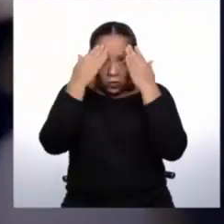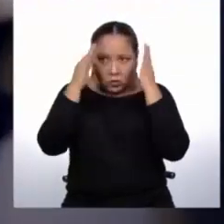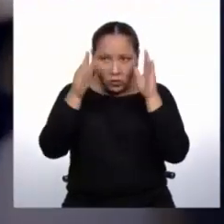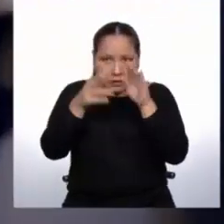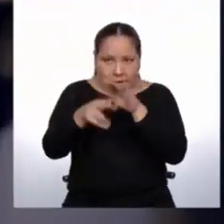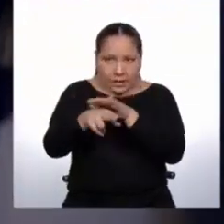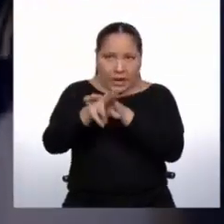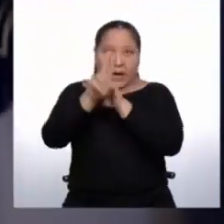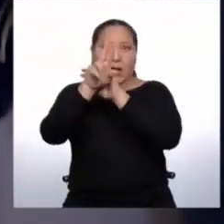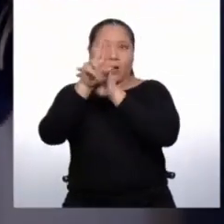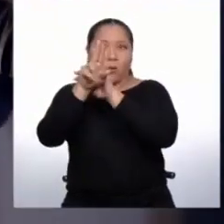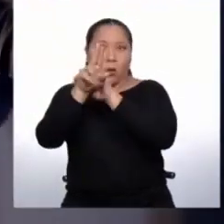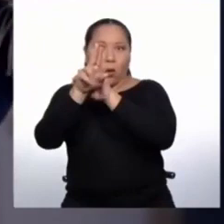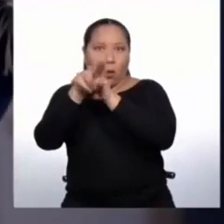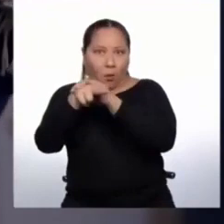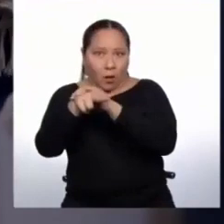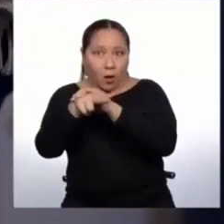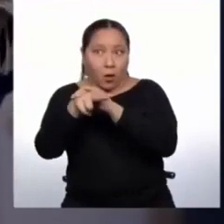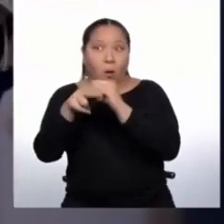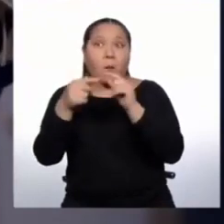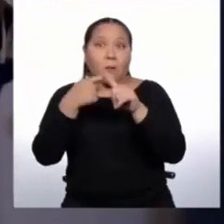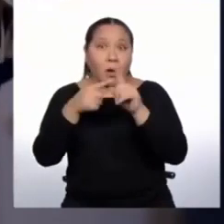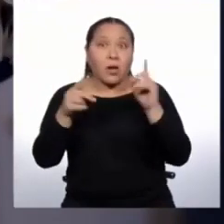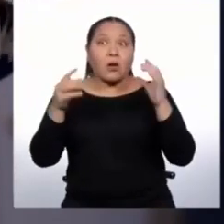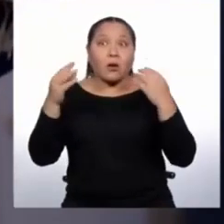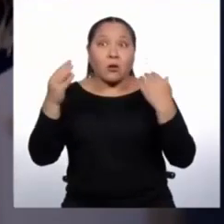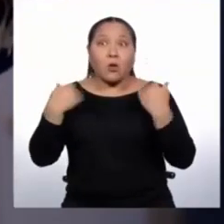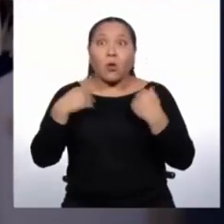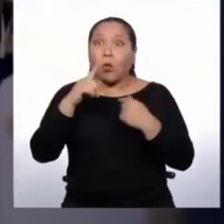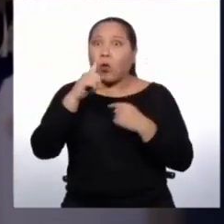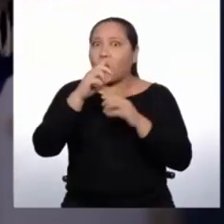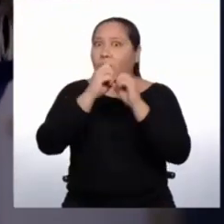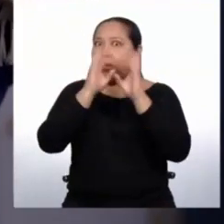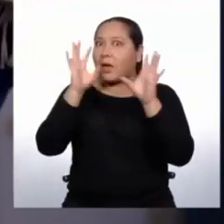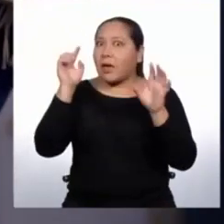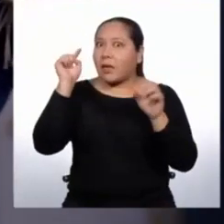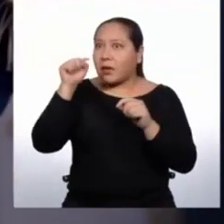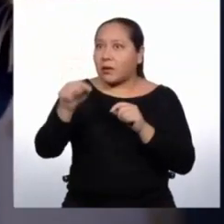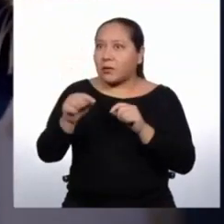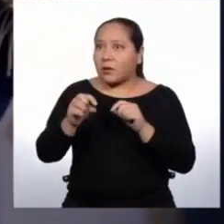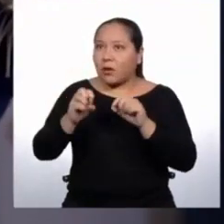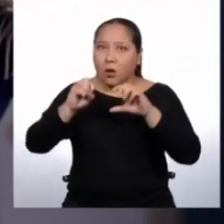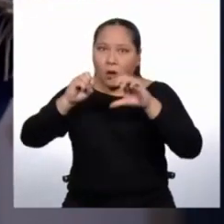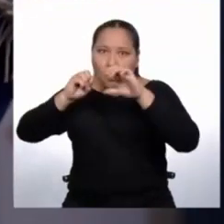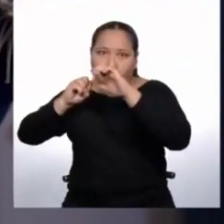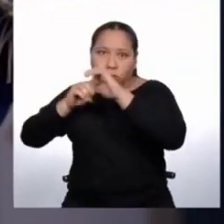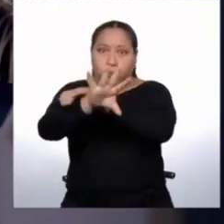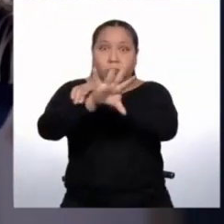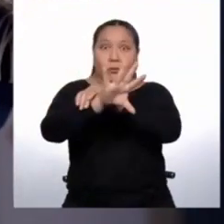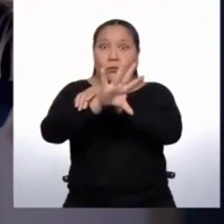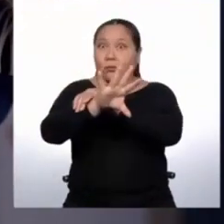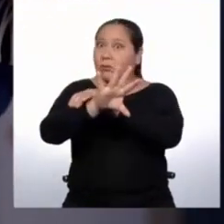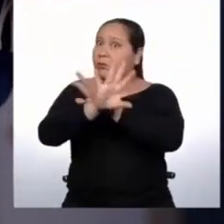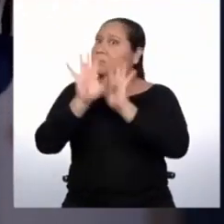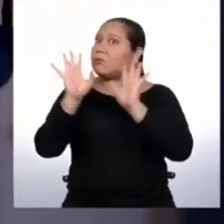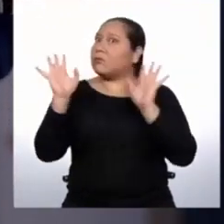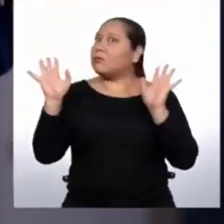alta o baja, pero está cargado. Y un día de estos hará fuego.